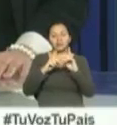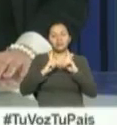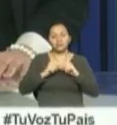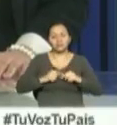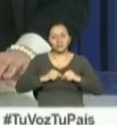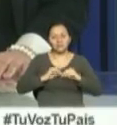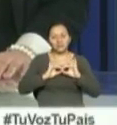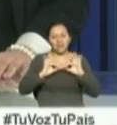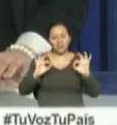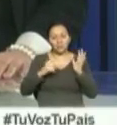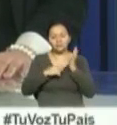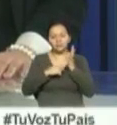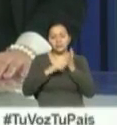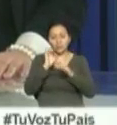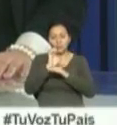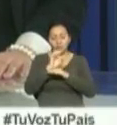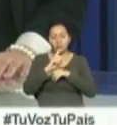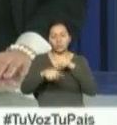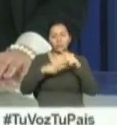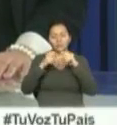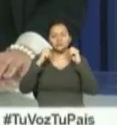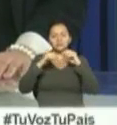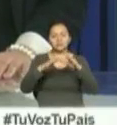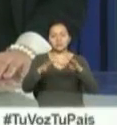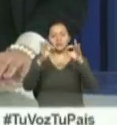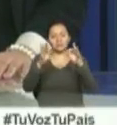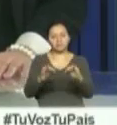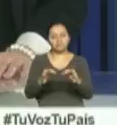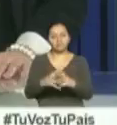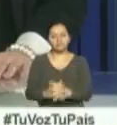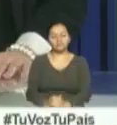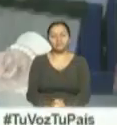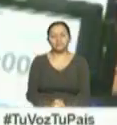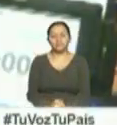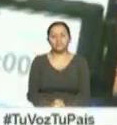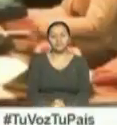Ecuador, entraría en vigencia en septiembre de este año.